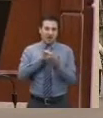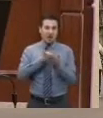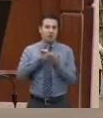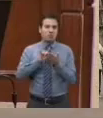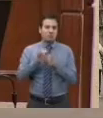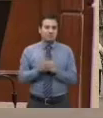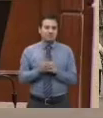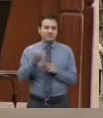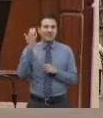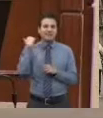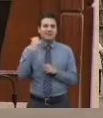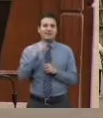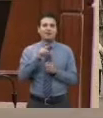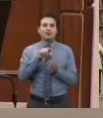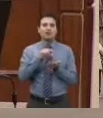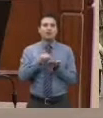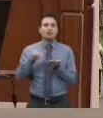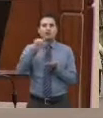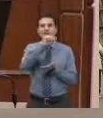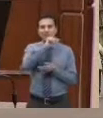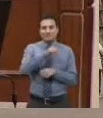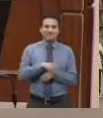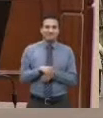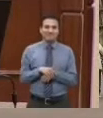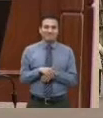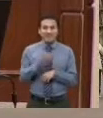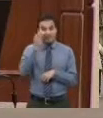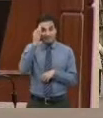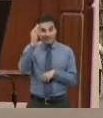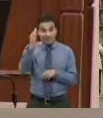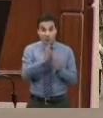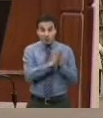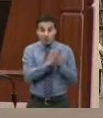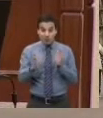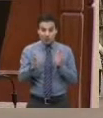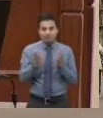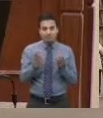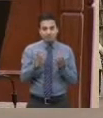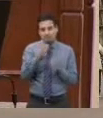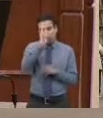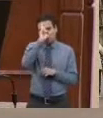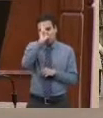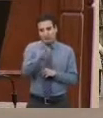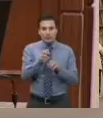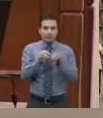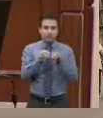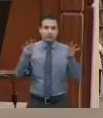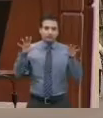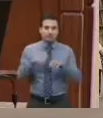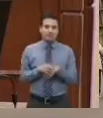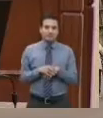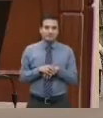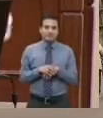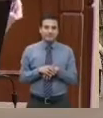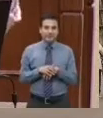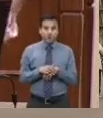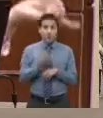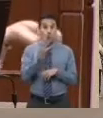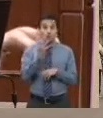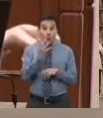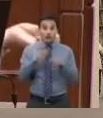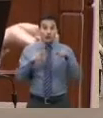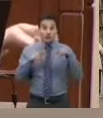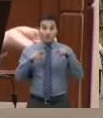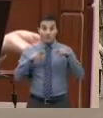en Twitter en la etapa de veda electoral a favor del Partido Verde. Inclusive se resalta que 4 de esas